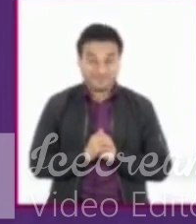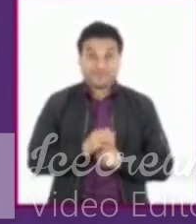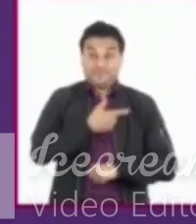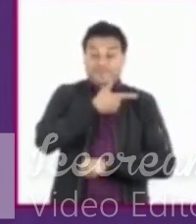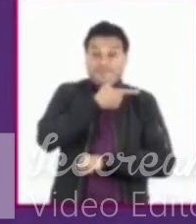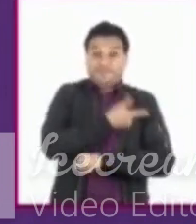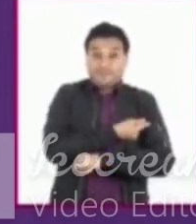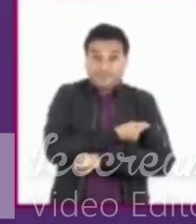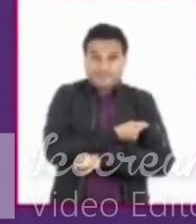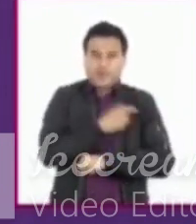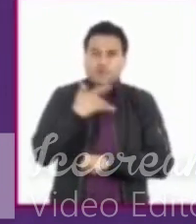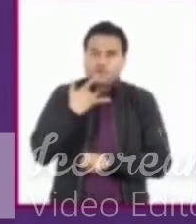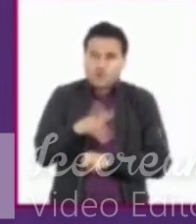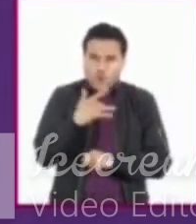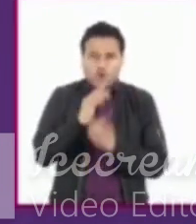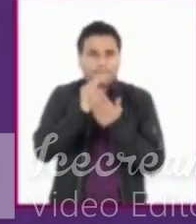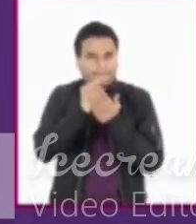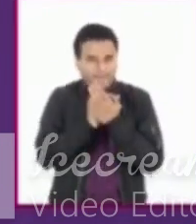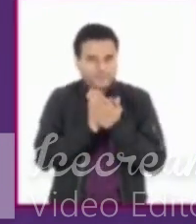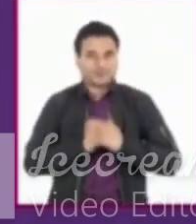Anestésicos para disminuir el dolor.